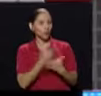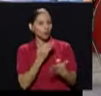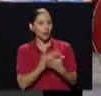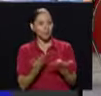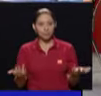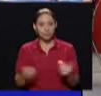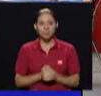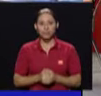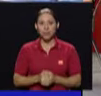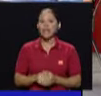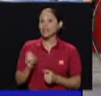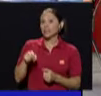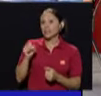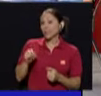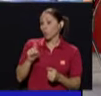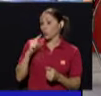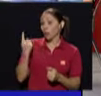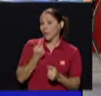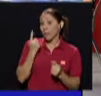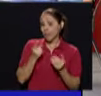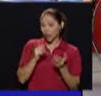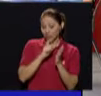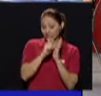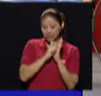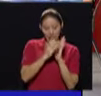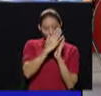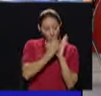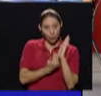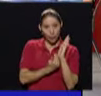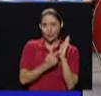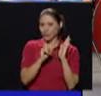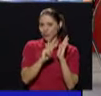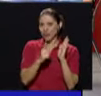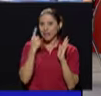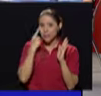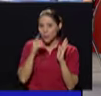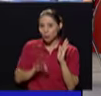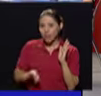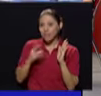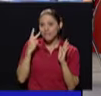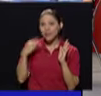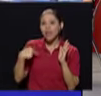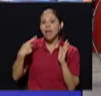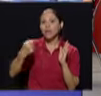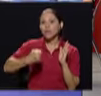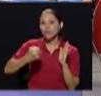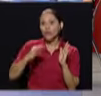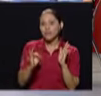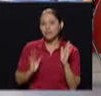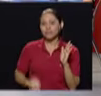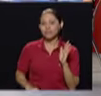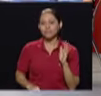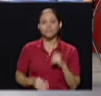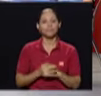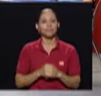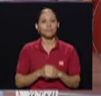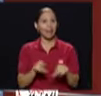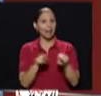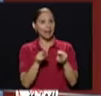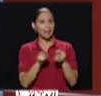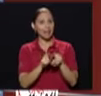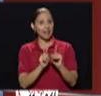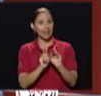demostrado. Más allá de que lo que está escrito en papel, lo importante es ver que las cosas a la hora de la hora funcionan bien. Otro tema fundamental